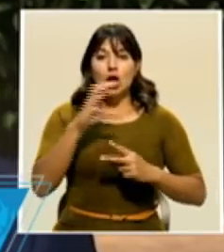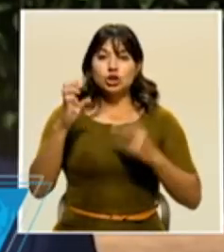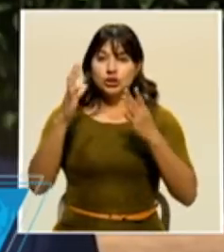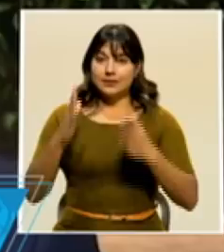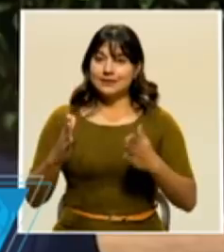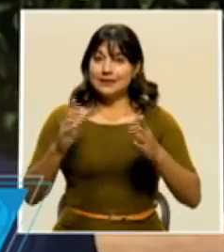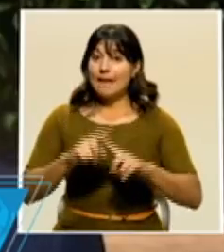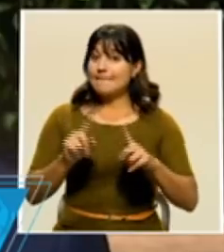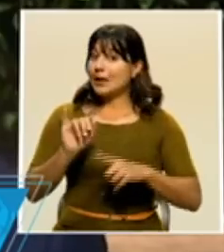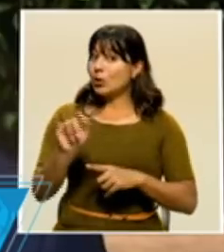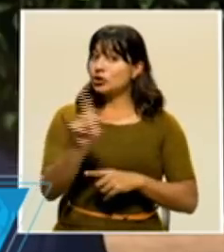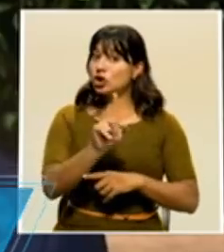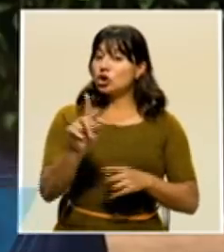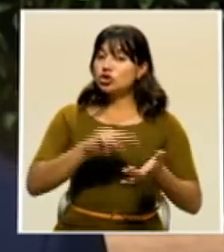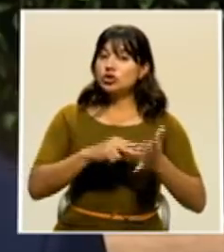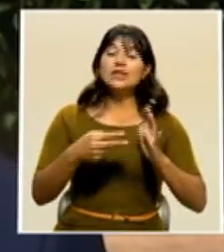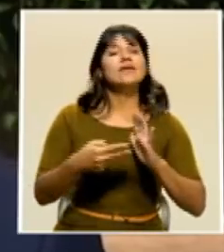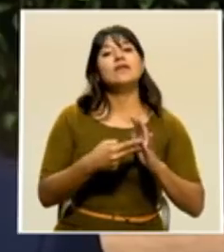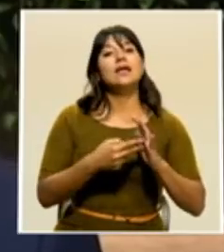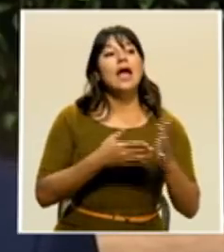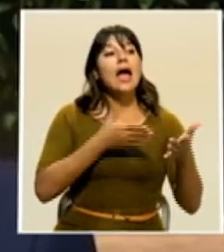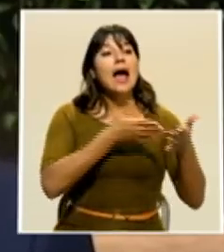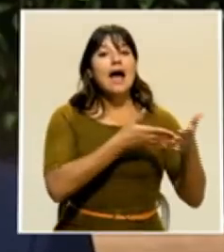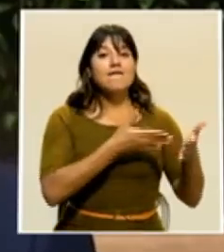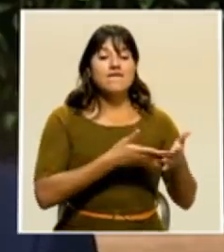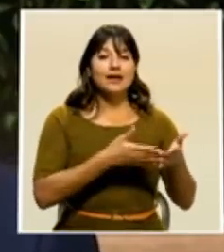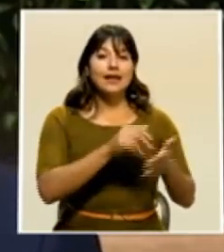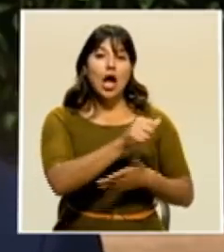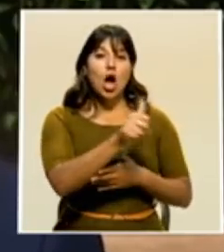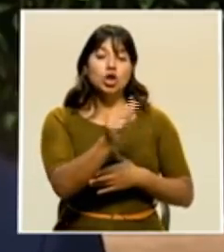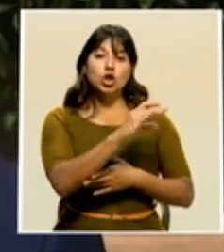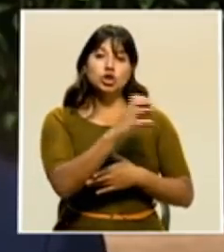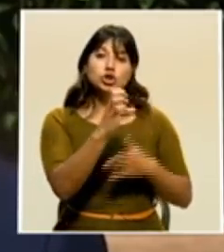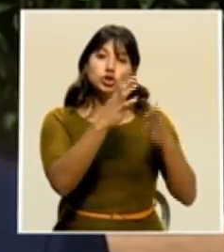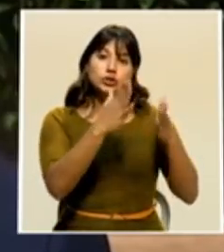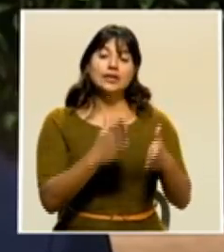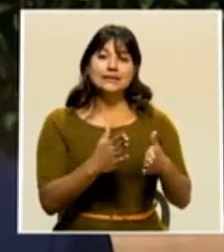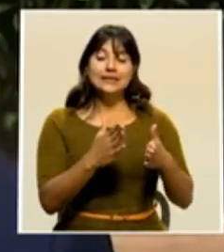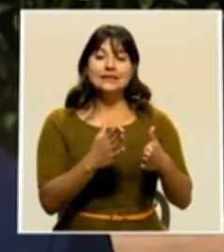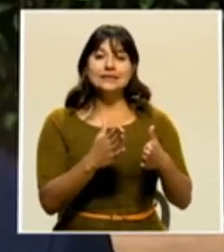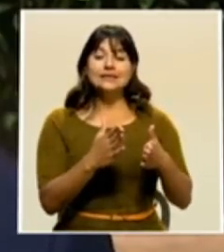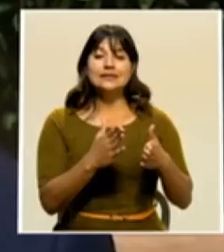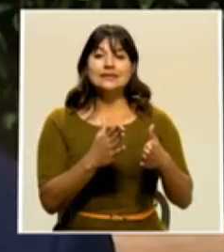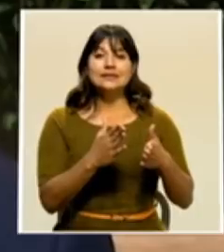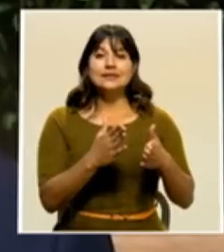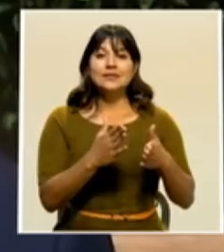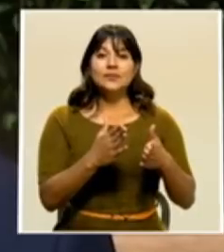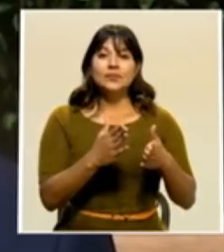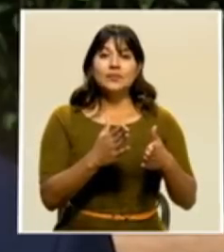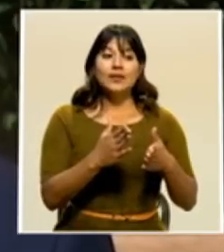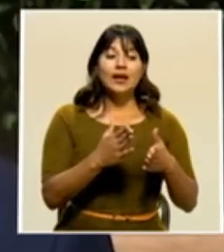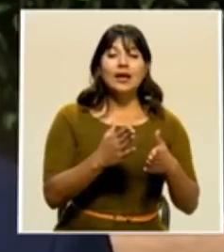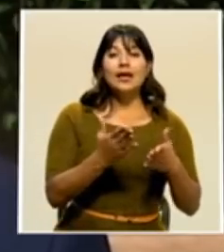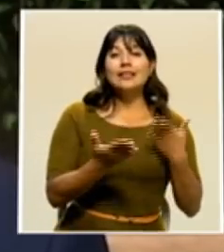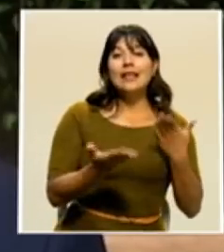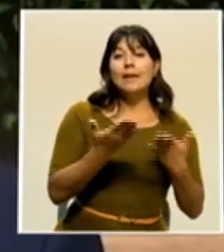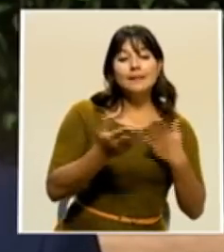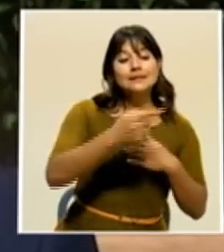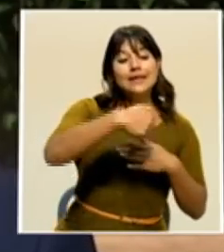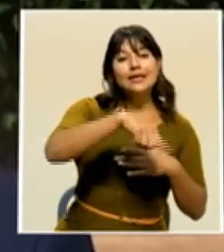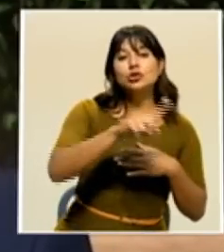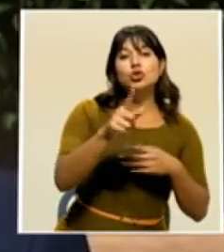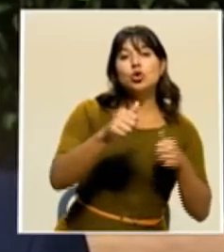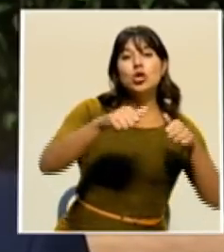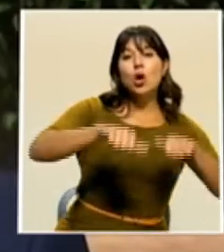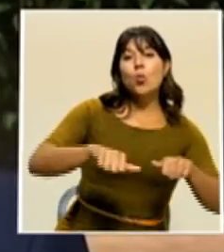en contra de otros costarricenses que ven con ojos no positivos que algunos sectores se hayan